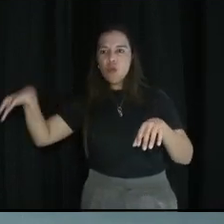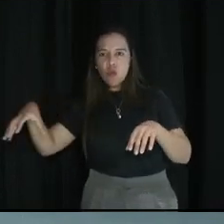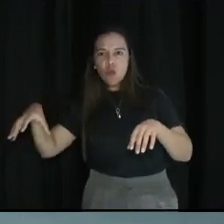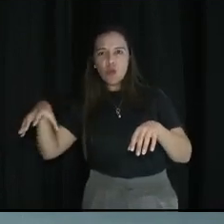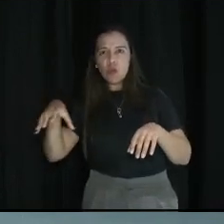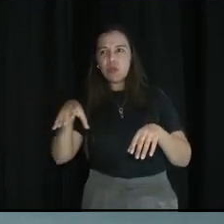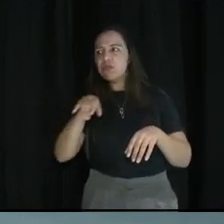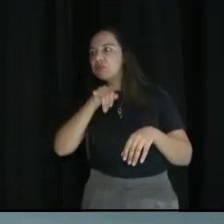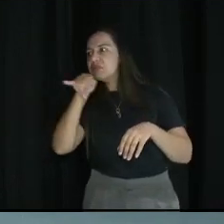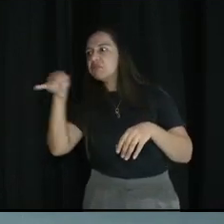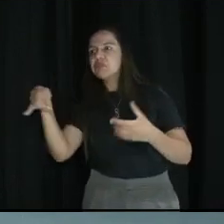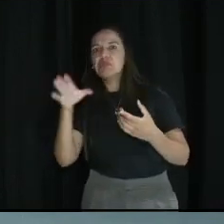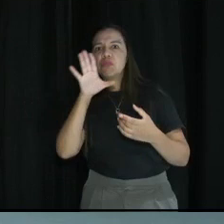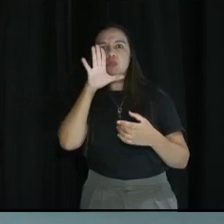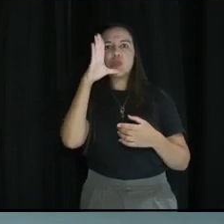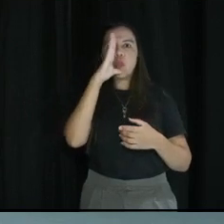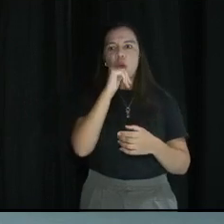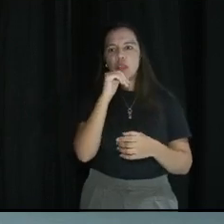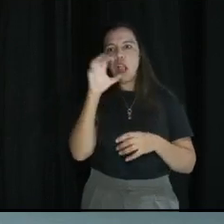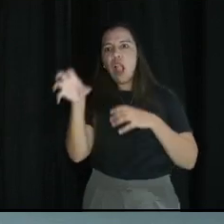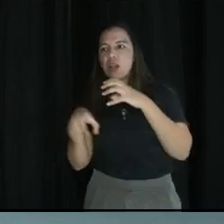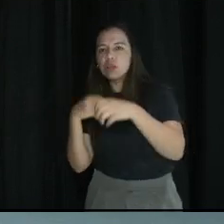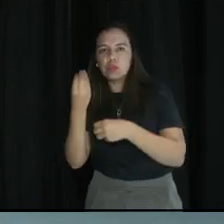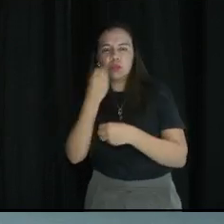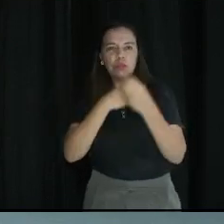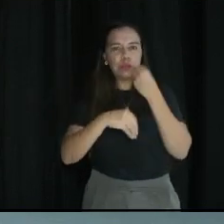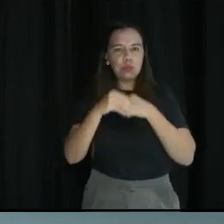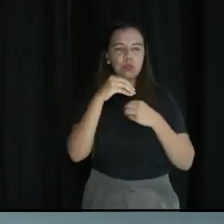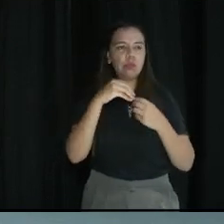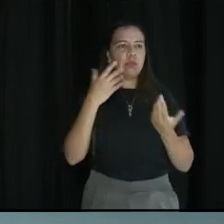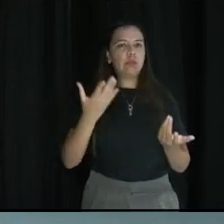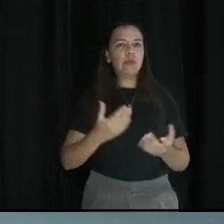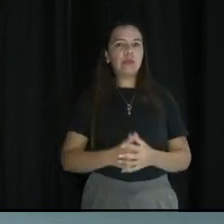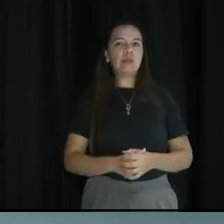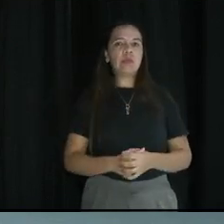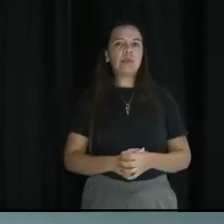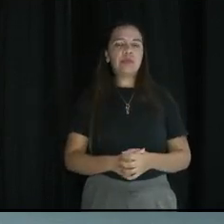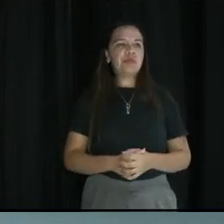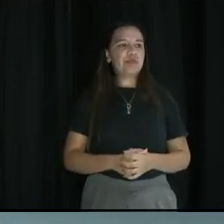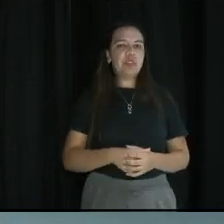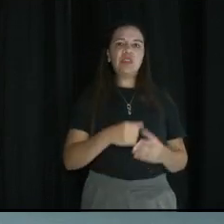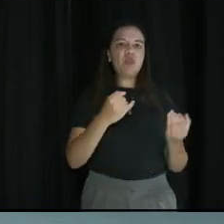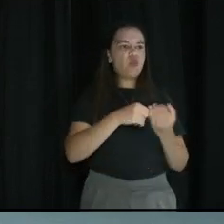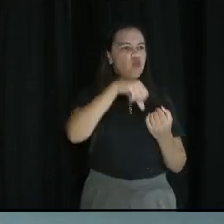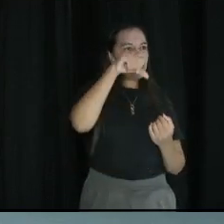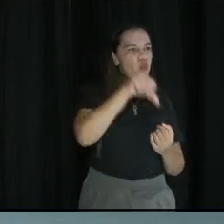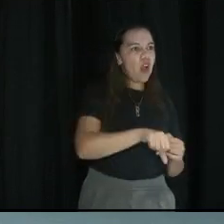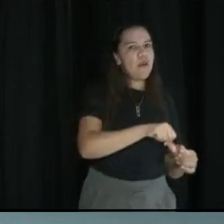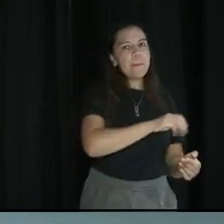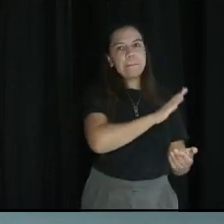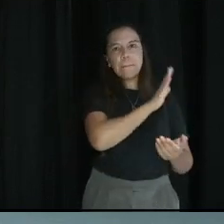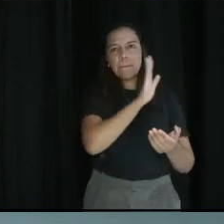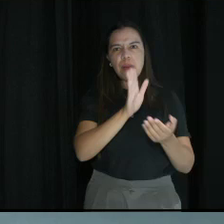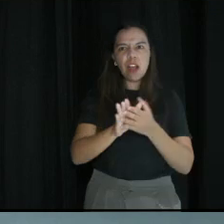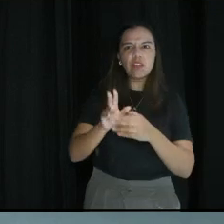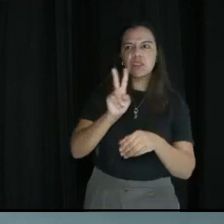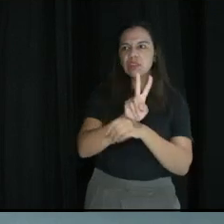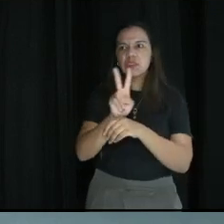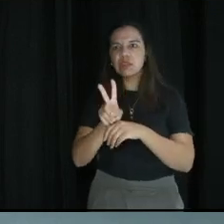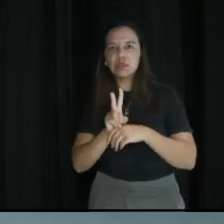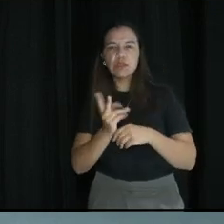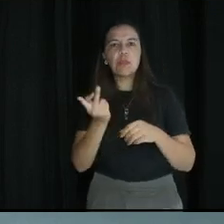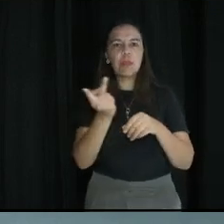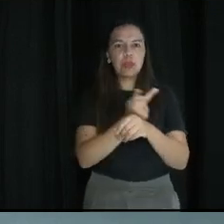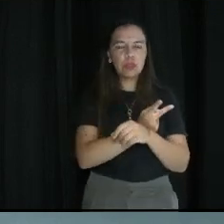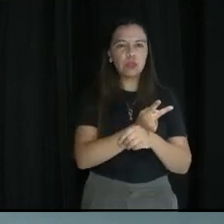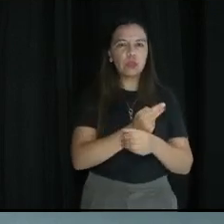comer. Nosotros, obviamente, a través de un operativo en conjunto, pedimos asistencia del